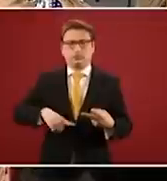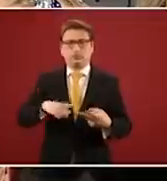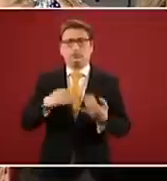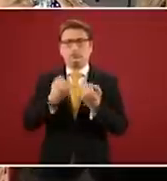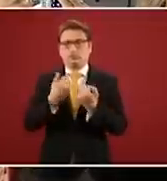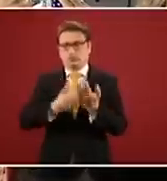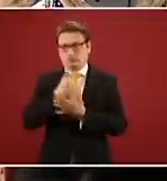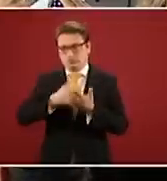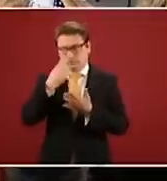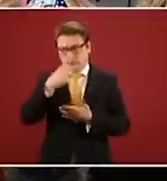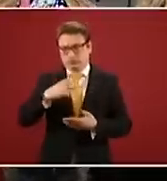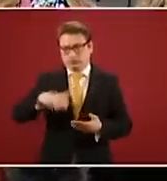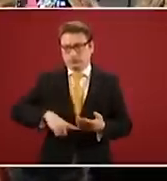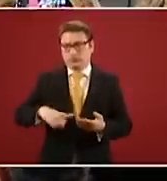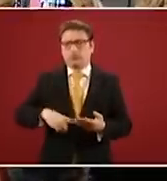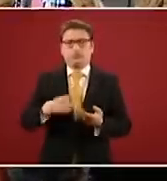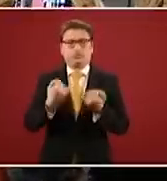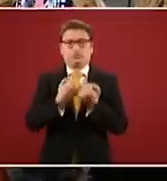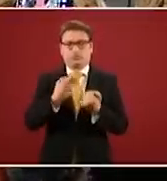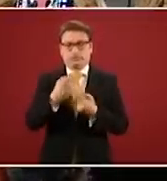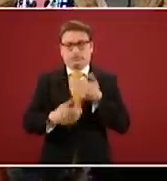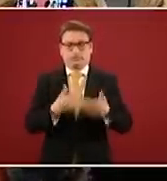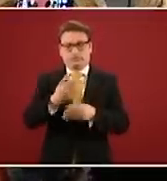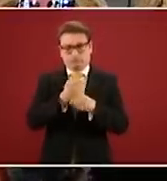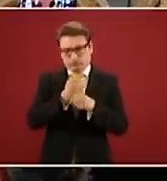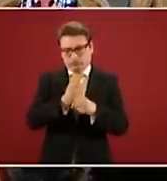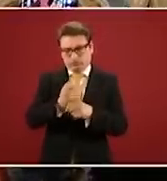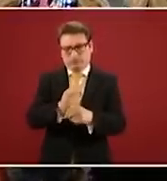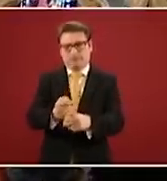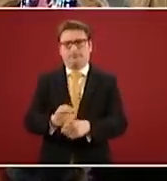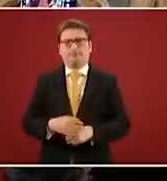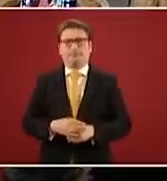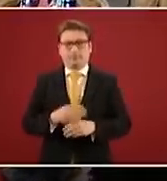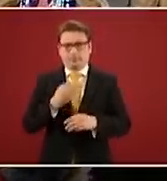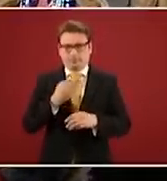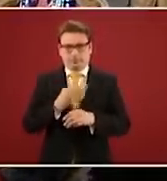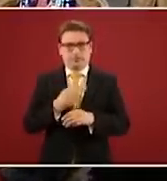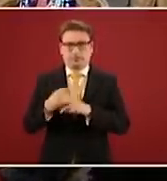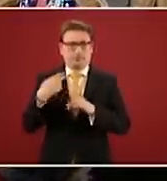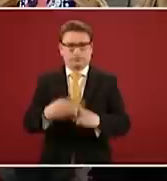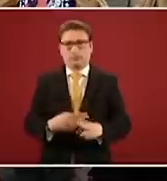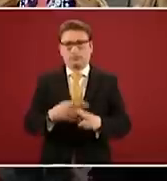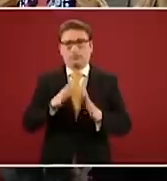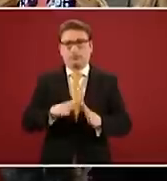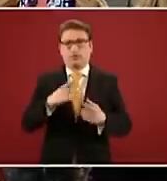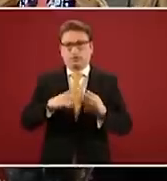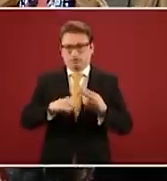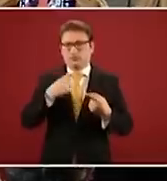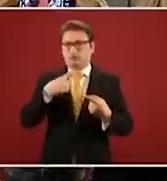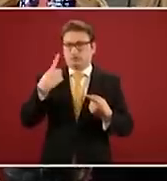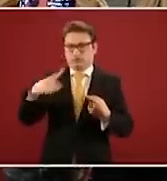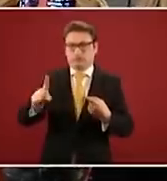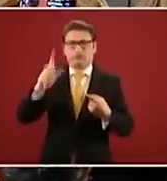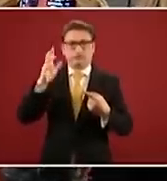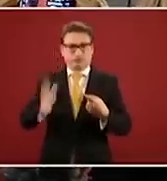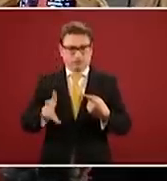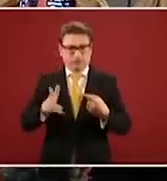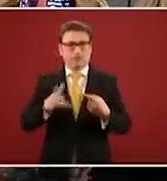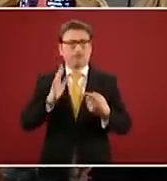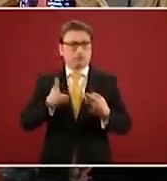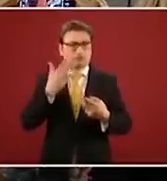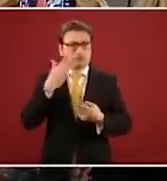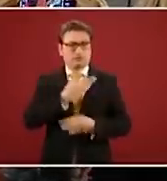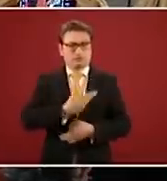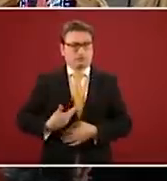la Ciudad de México, y ese es el proceso de investigación que tenemos hasta este momento. Lo importante es, uno, ya está denunciado, cumpliendo la instrucción